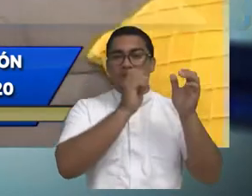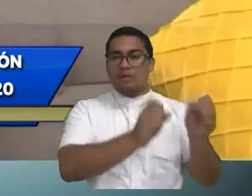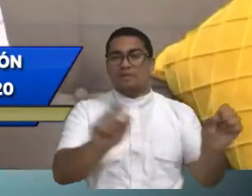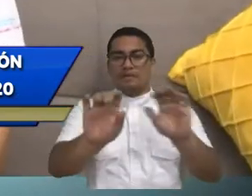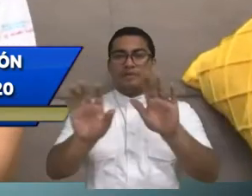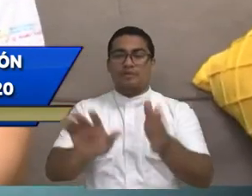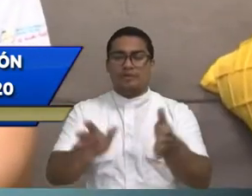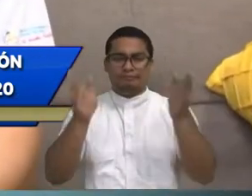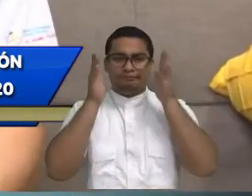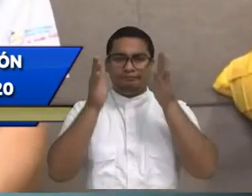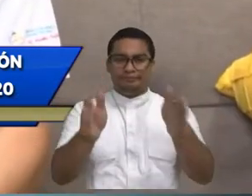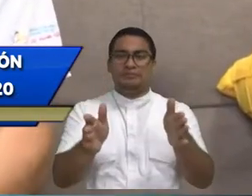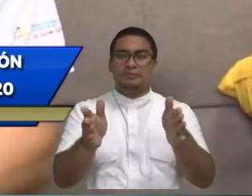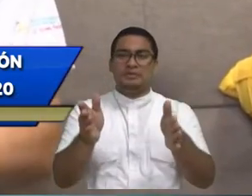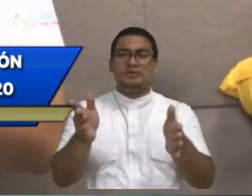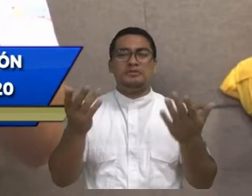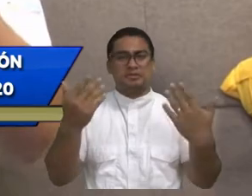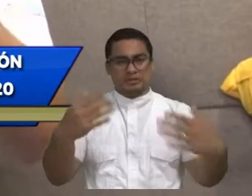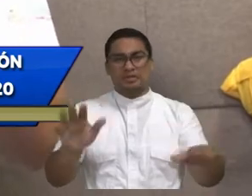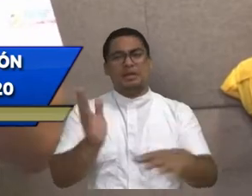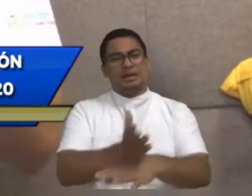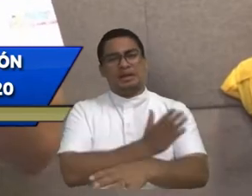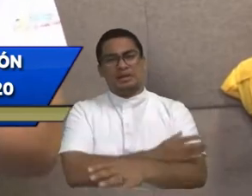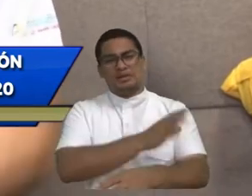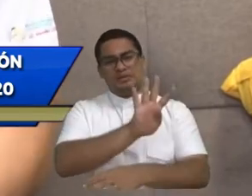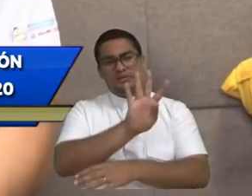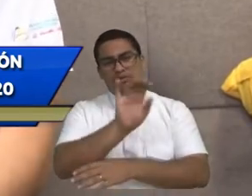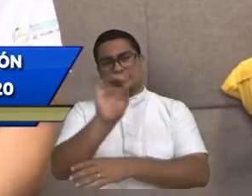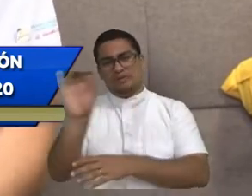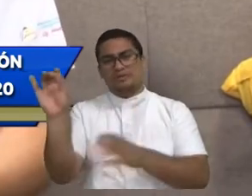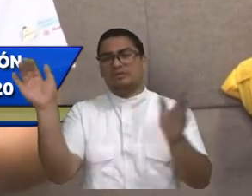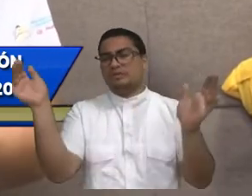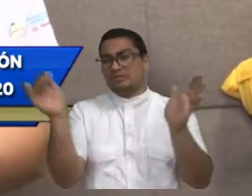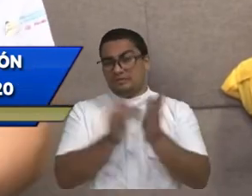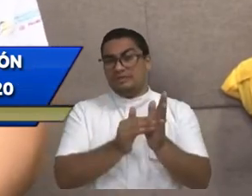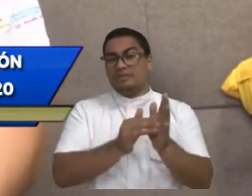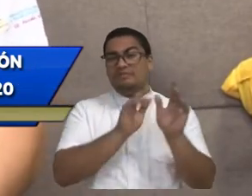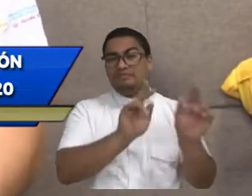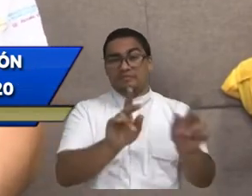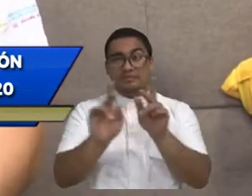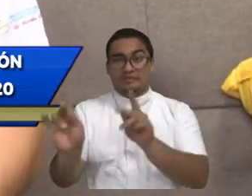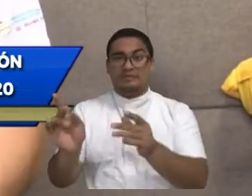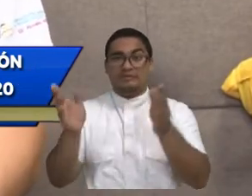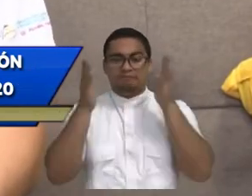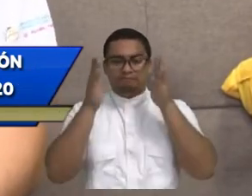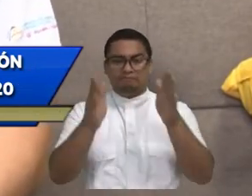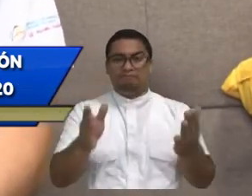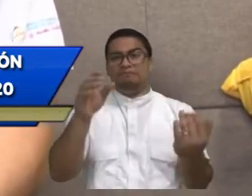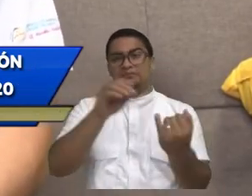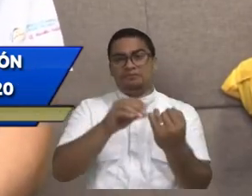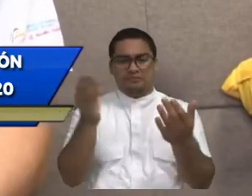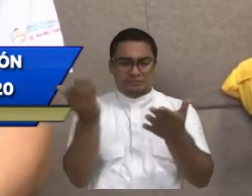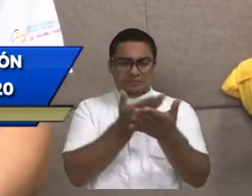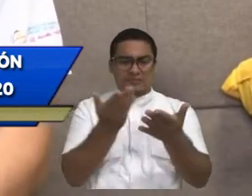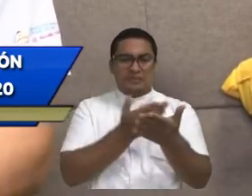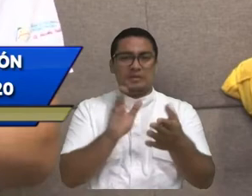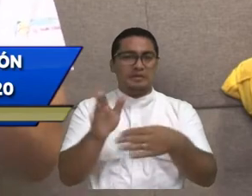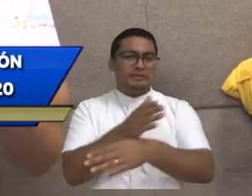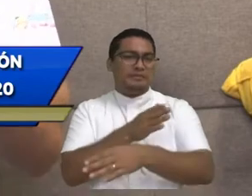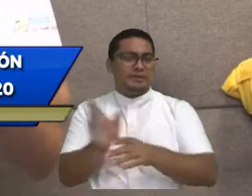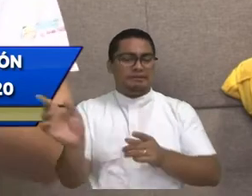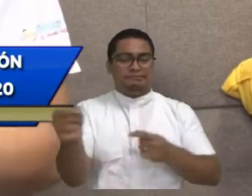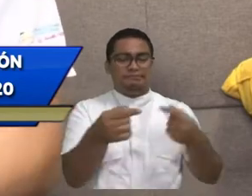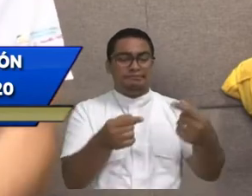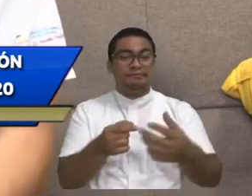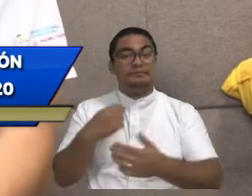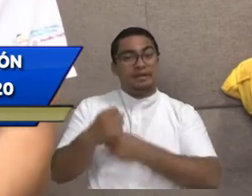de 400.000 protagonistas en eso en esos picos de año dependiendo de las estrategias que estamos atendiendo estamos ahí